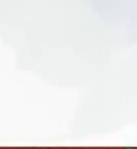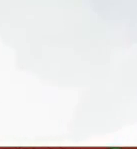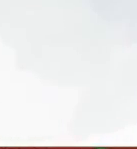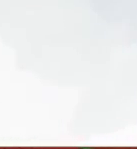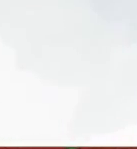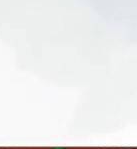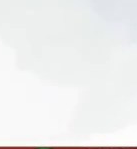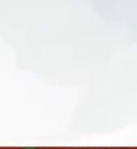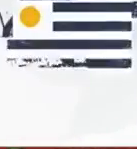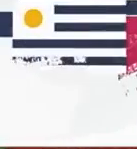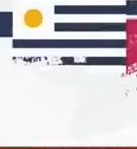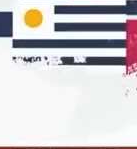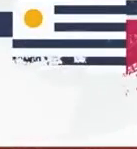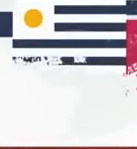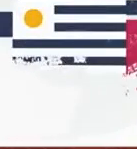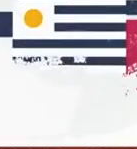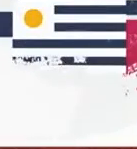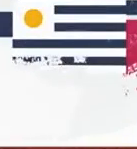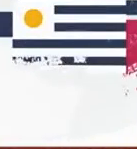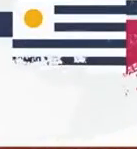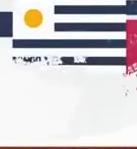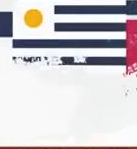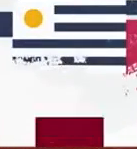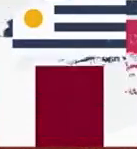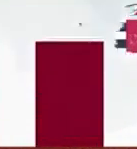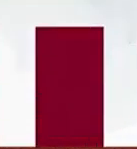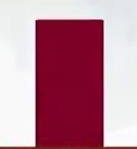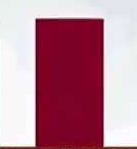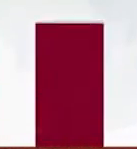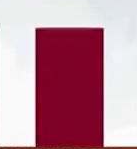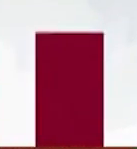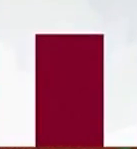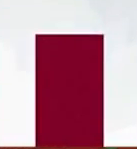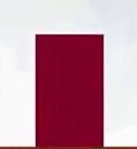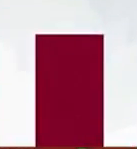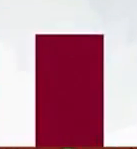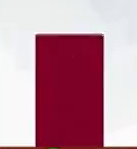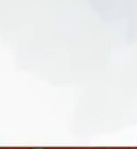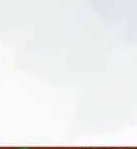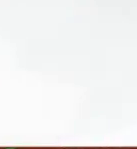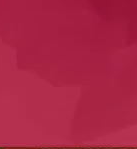tus manos está el futuro de nuestra gran familia latina. Regístrate para votar.